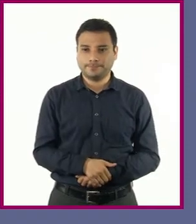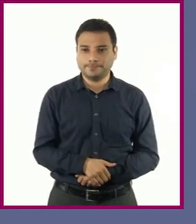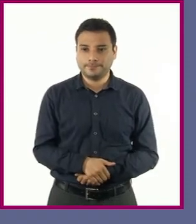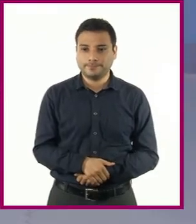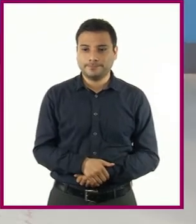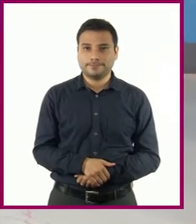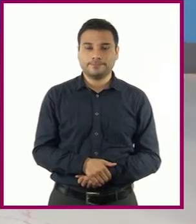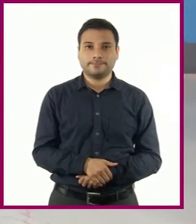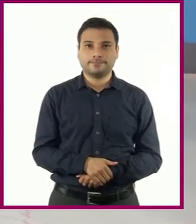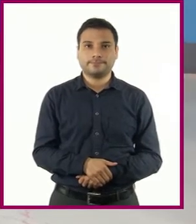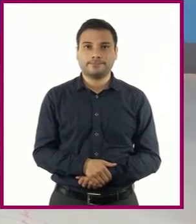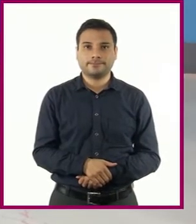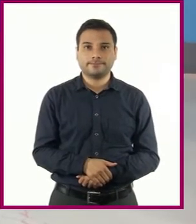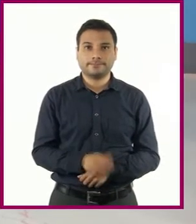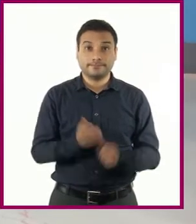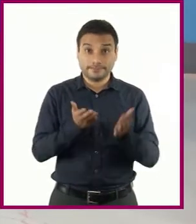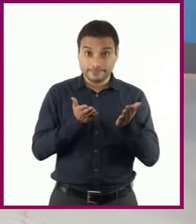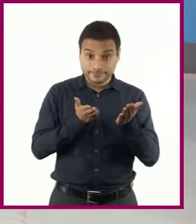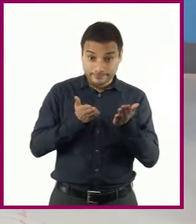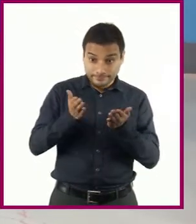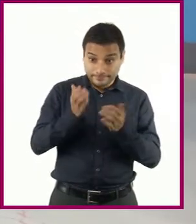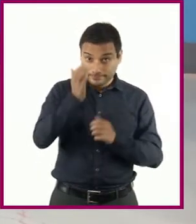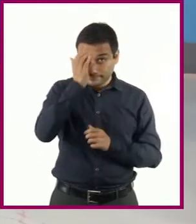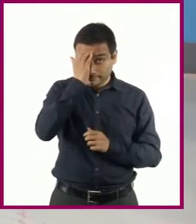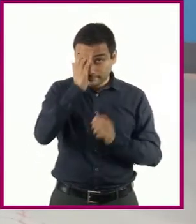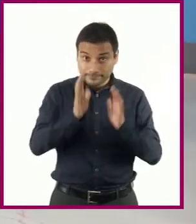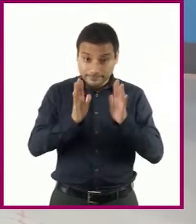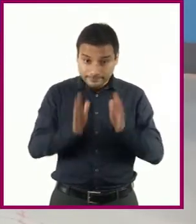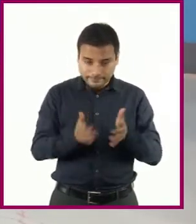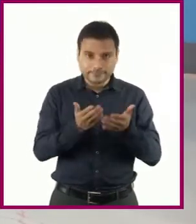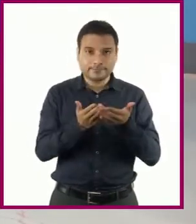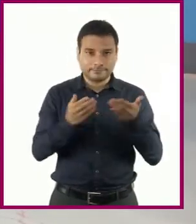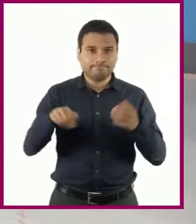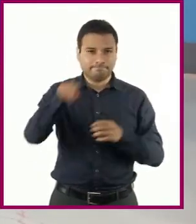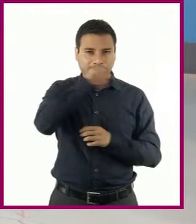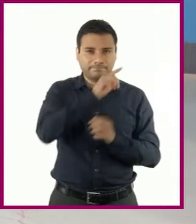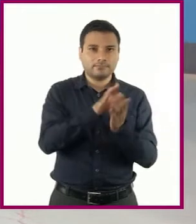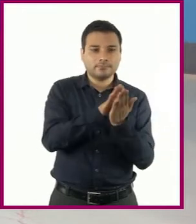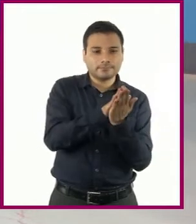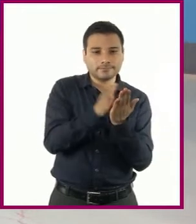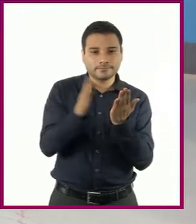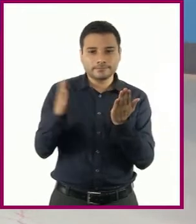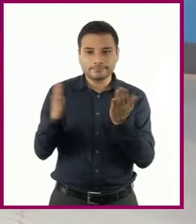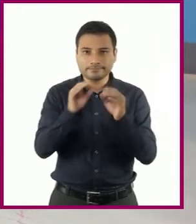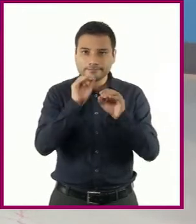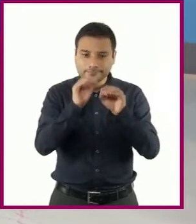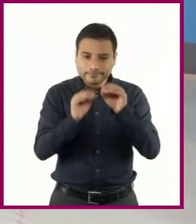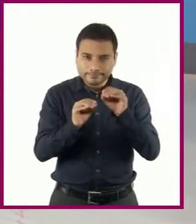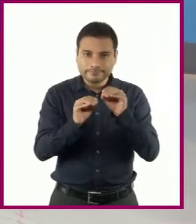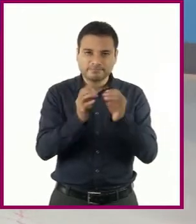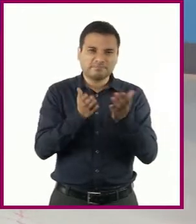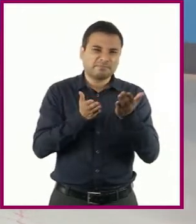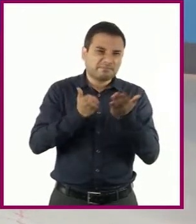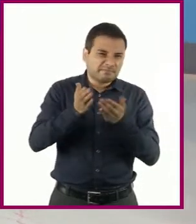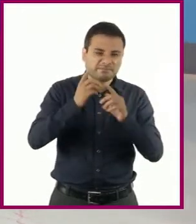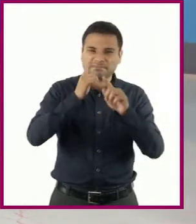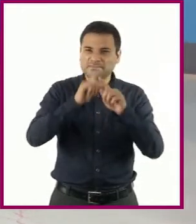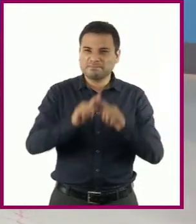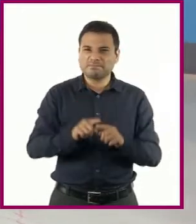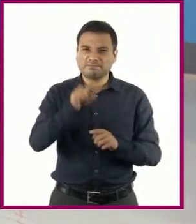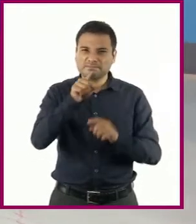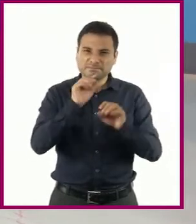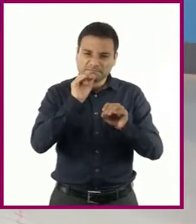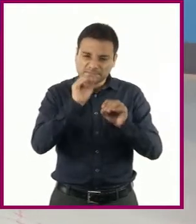Ahora que conocemos qué son los servicios, les invitamos a que realicen un tríptico en el que plasmen todos los servicios que conocen o que